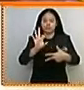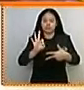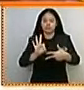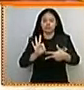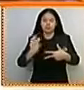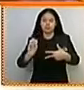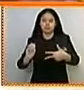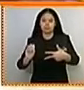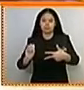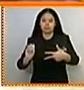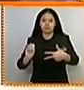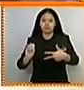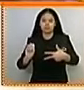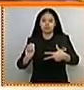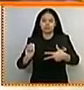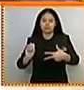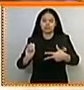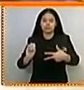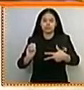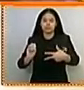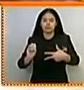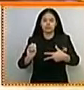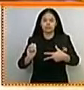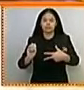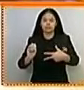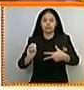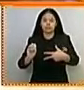90, tercer y último número.